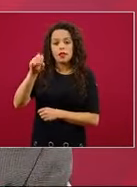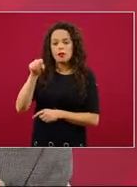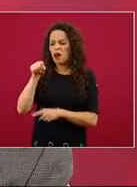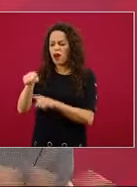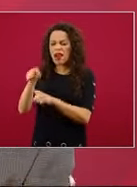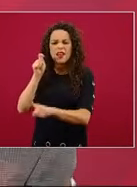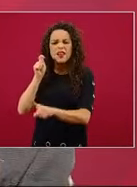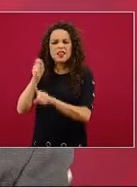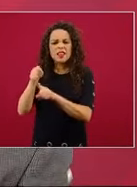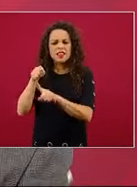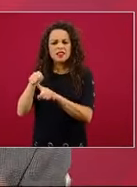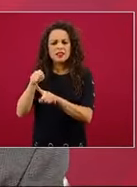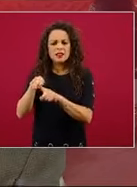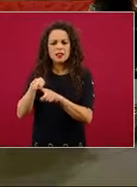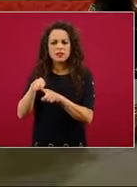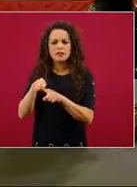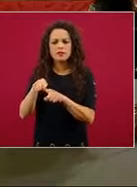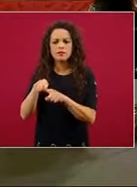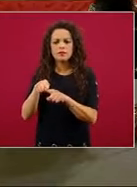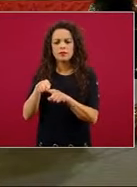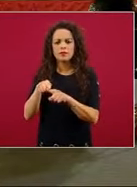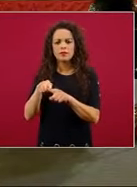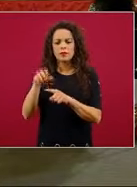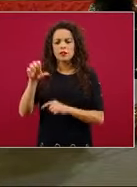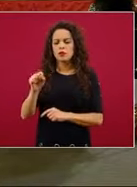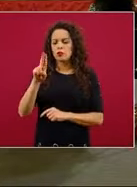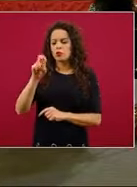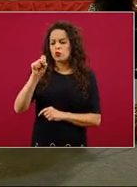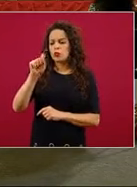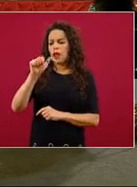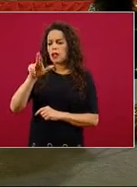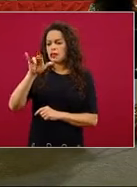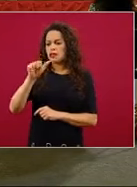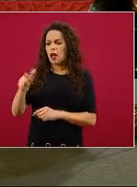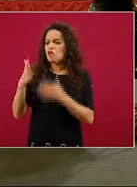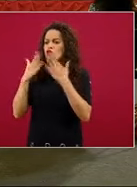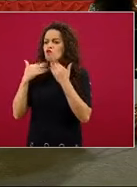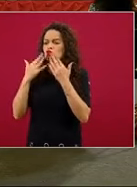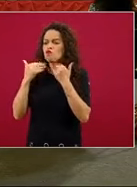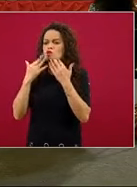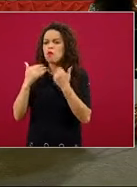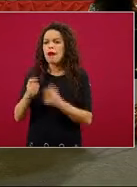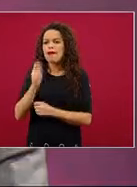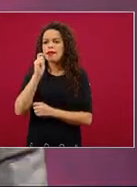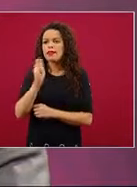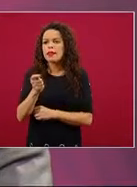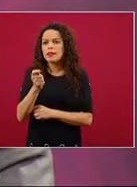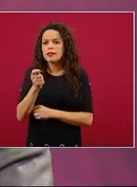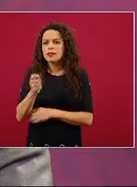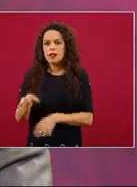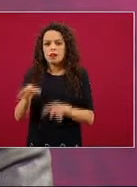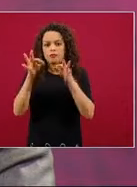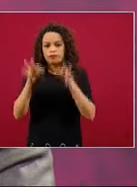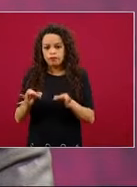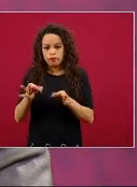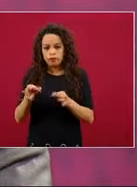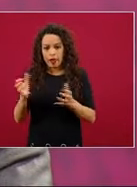una sustancia inerte, una sustancia que no tiene el efecto que teóricamente va a